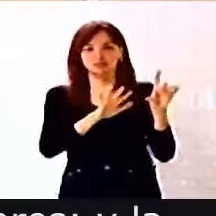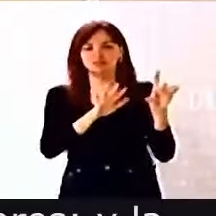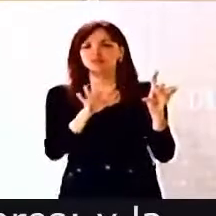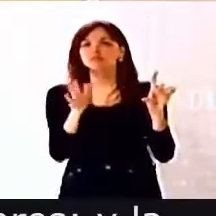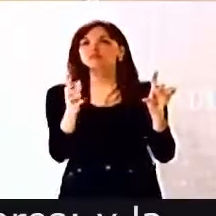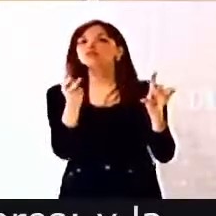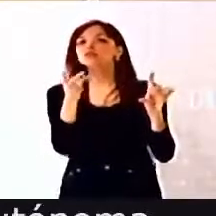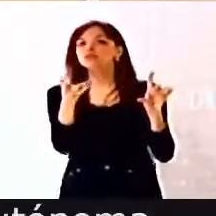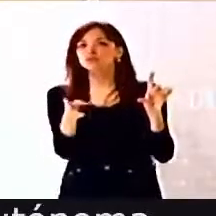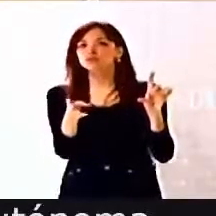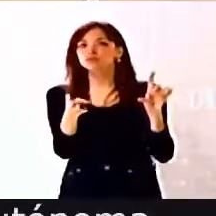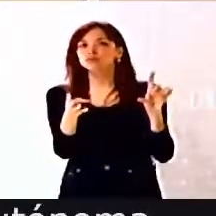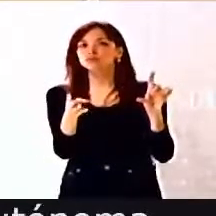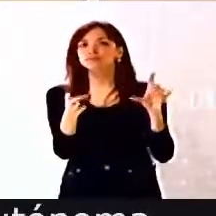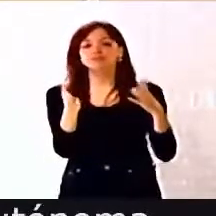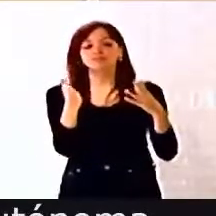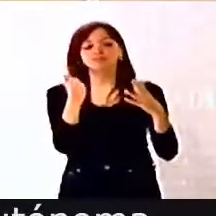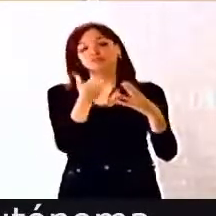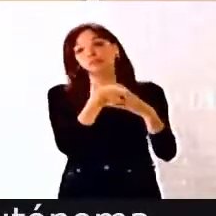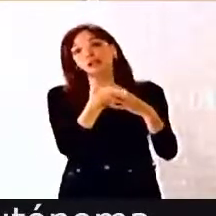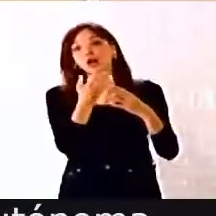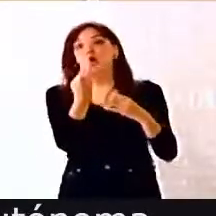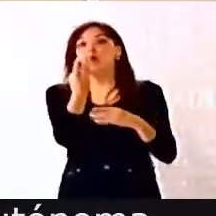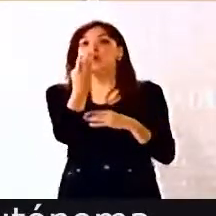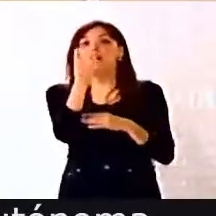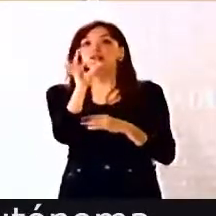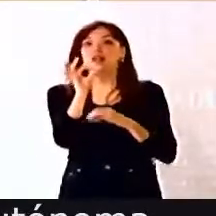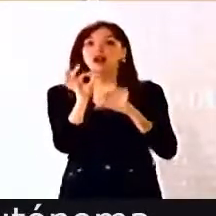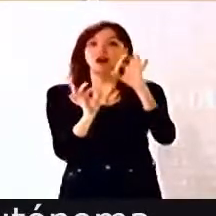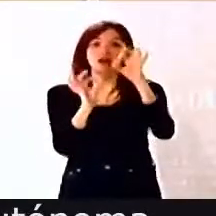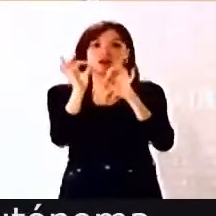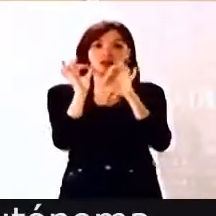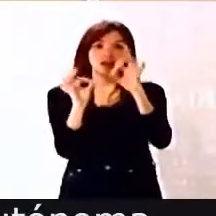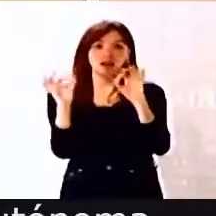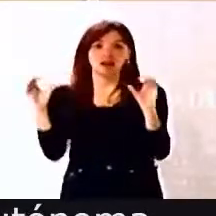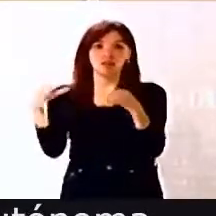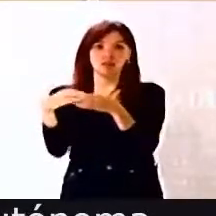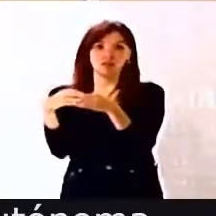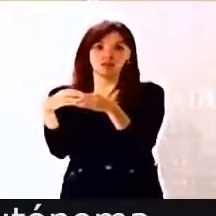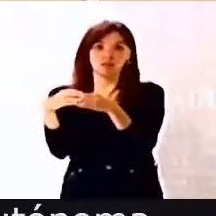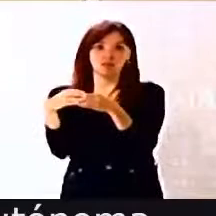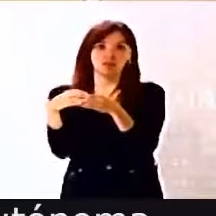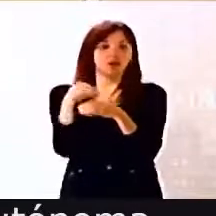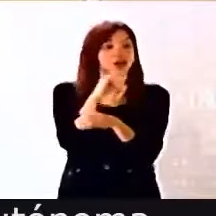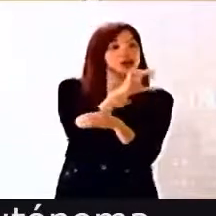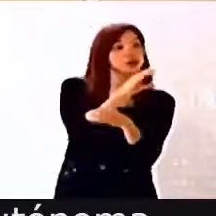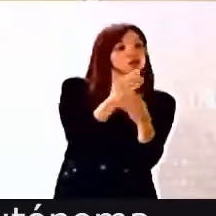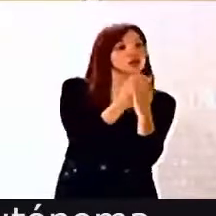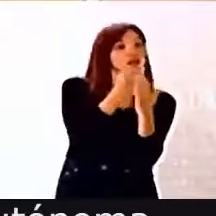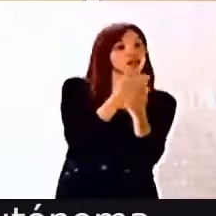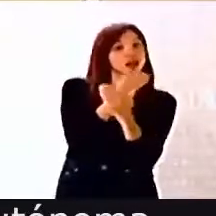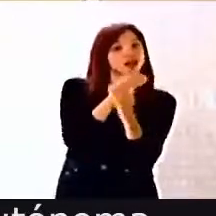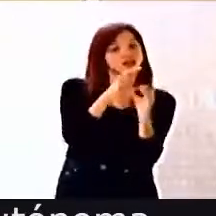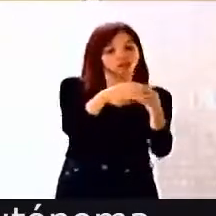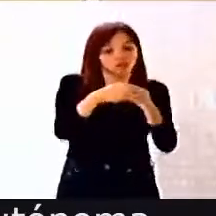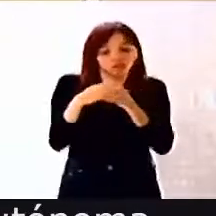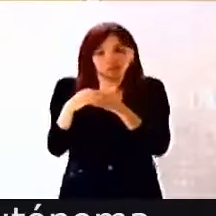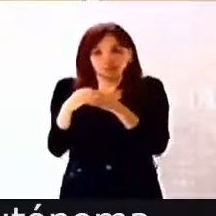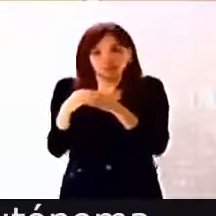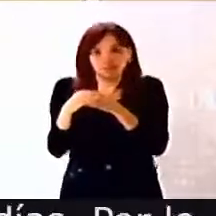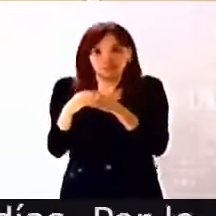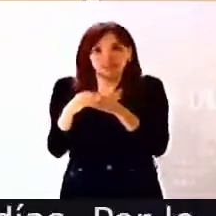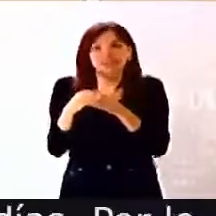supone el 40% de la incidencia acumulada a los 14 días. Por lo tanto, está por debajo